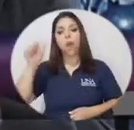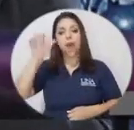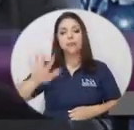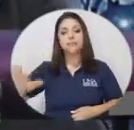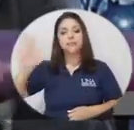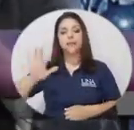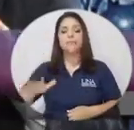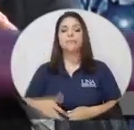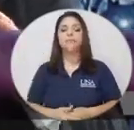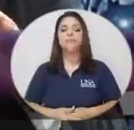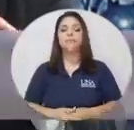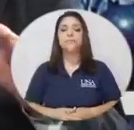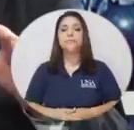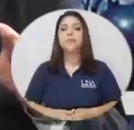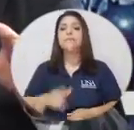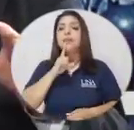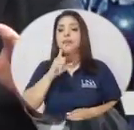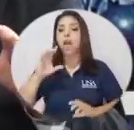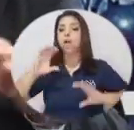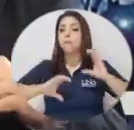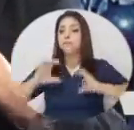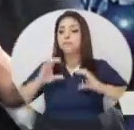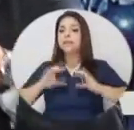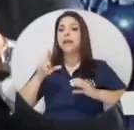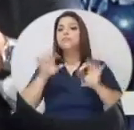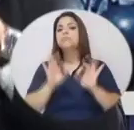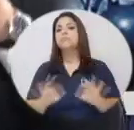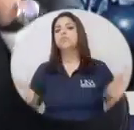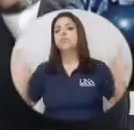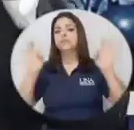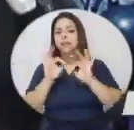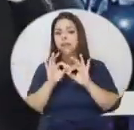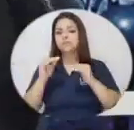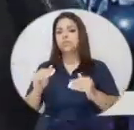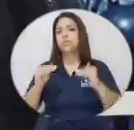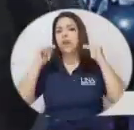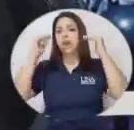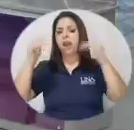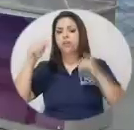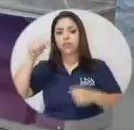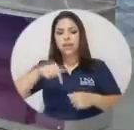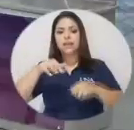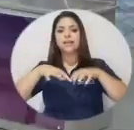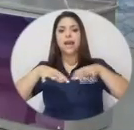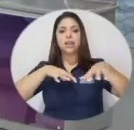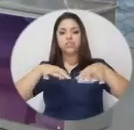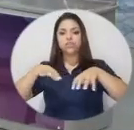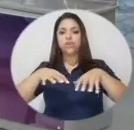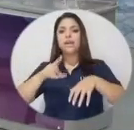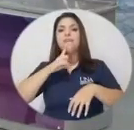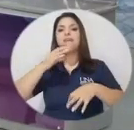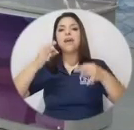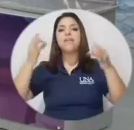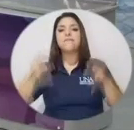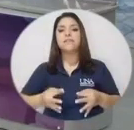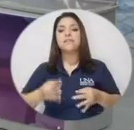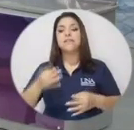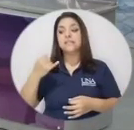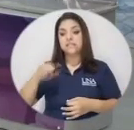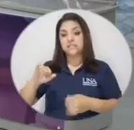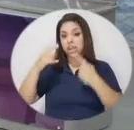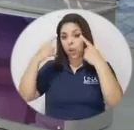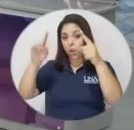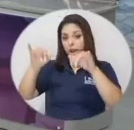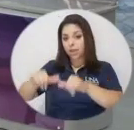mercado asiático, porque también lo comercial tiene un nivel de relevancia muy alto en esta acción que va a